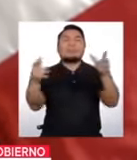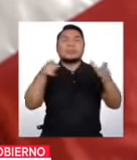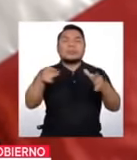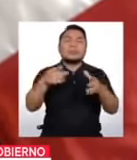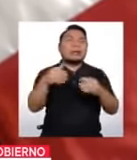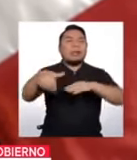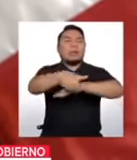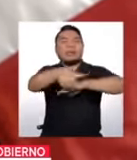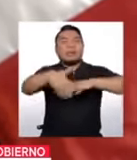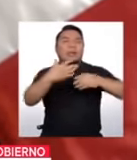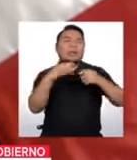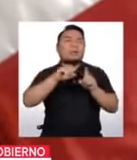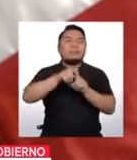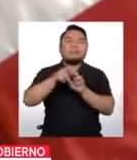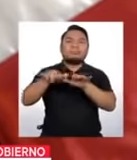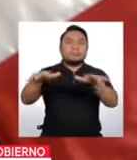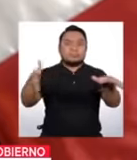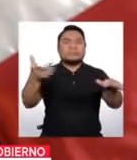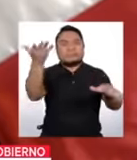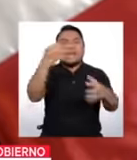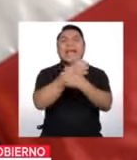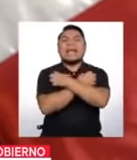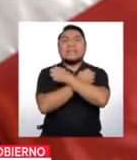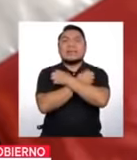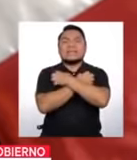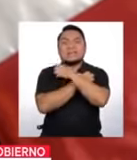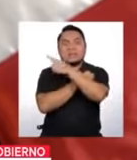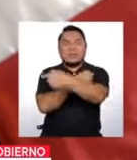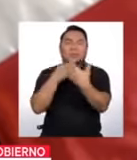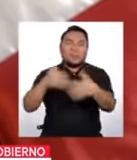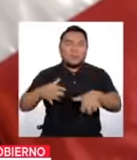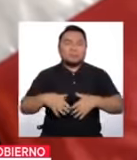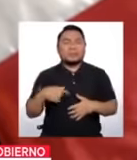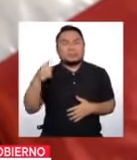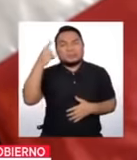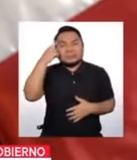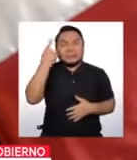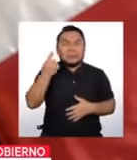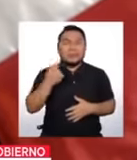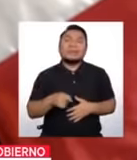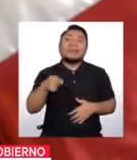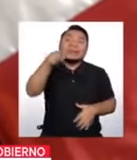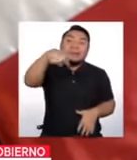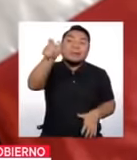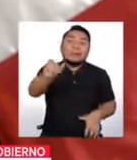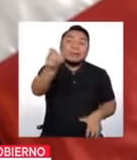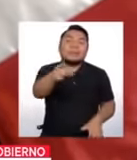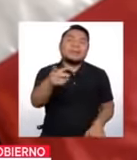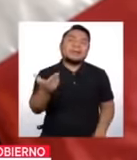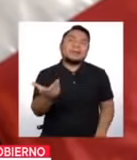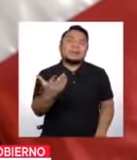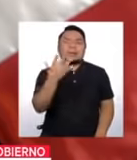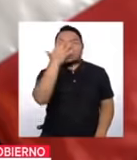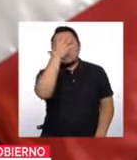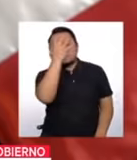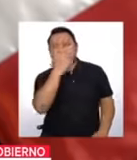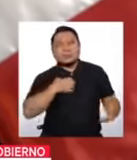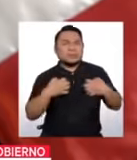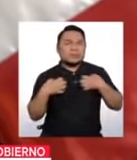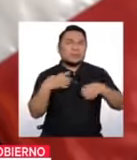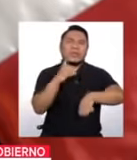y obviamente está en una situación crítica. Eso llama a una actitud totalmente justificada